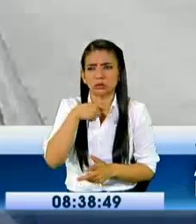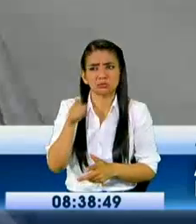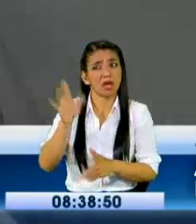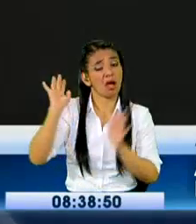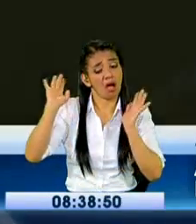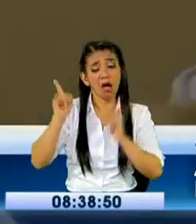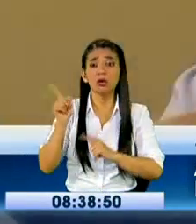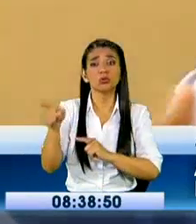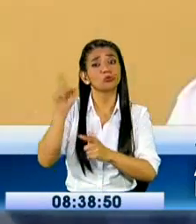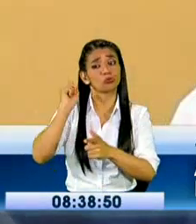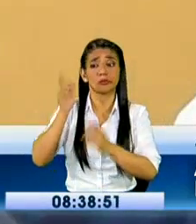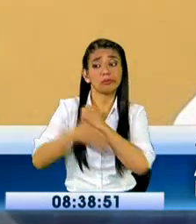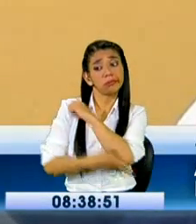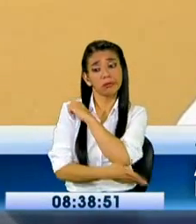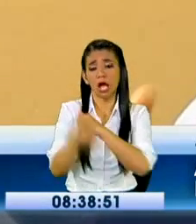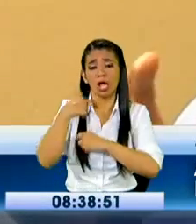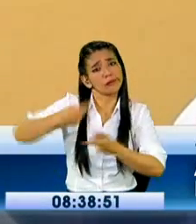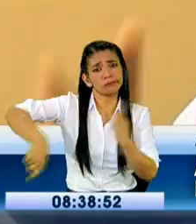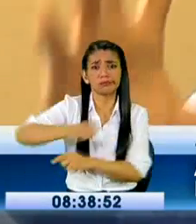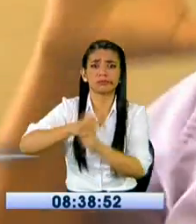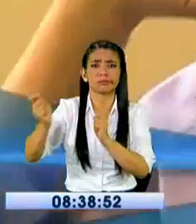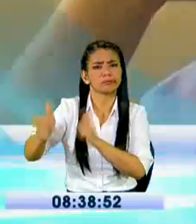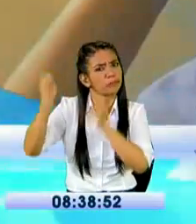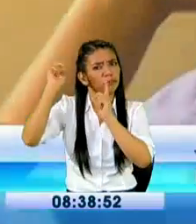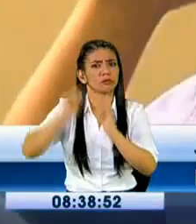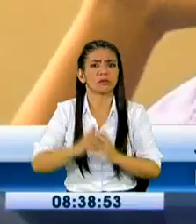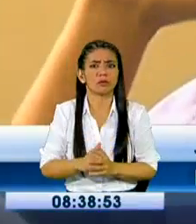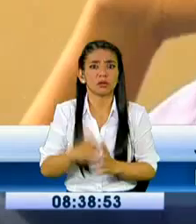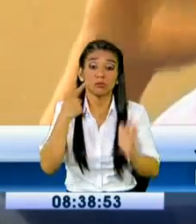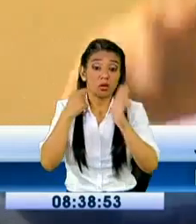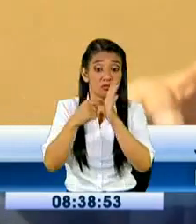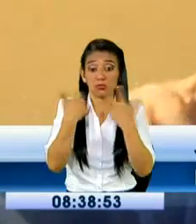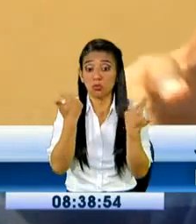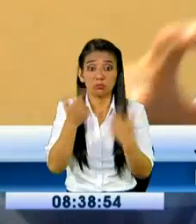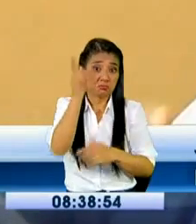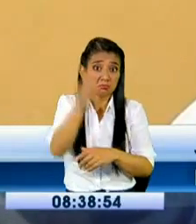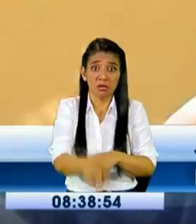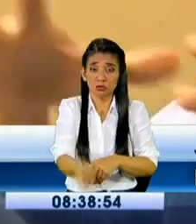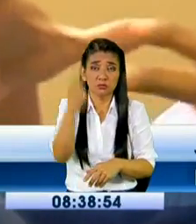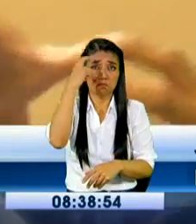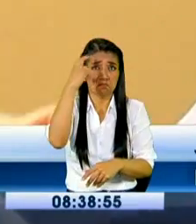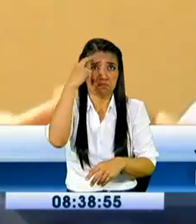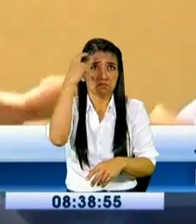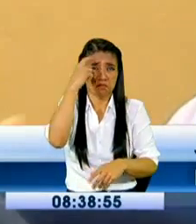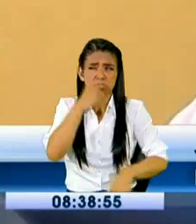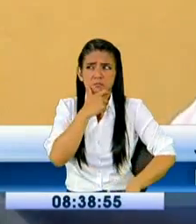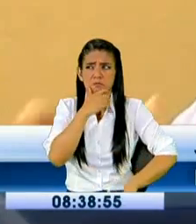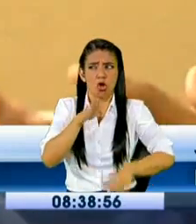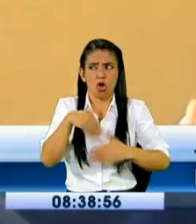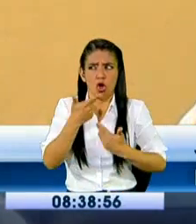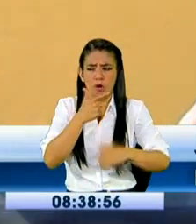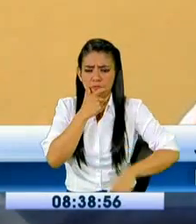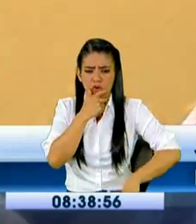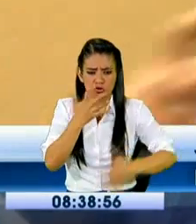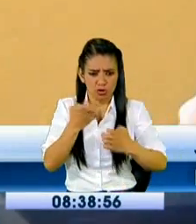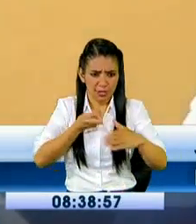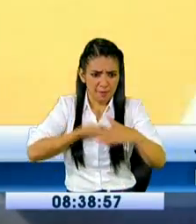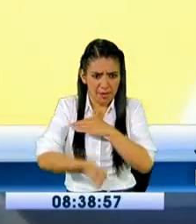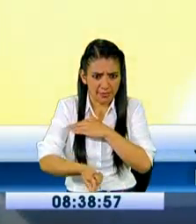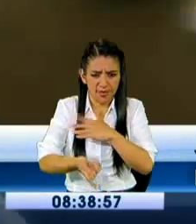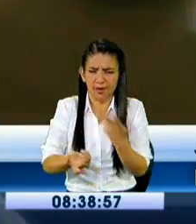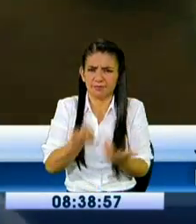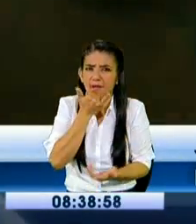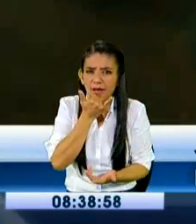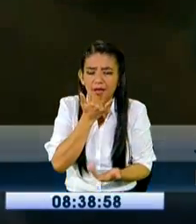una excusa. Esto multidimensional que lleva a que alguien en su cerebro encuentre una razón válida para hacer algo que no es